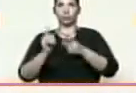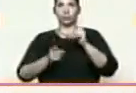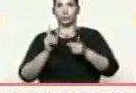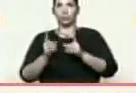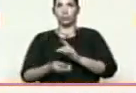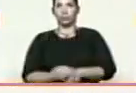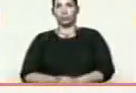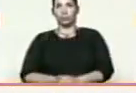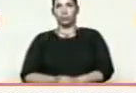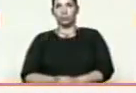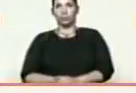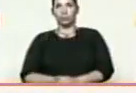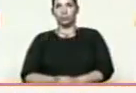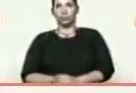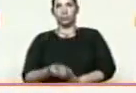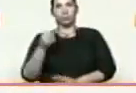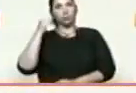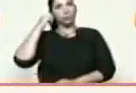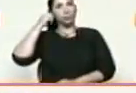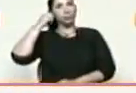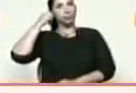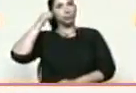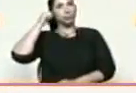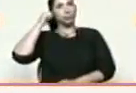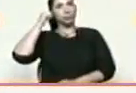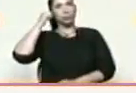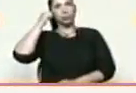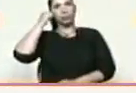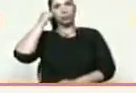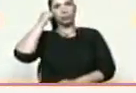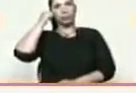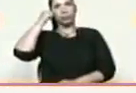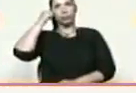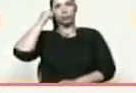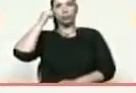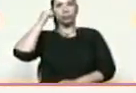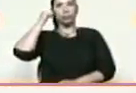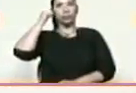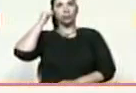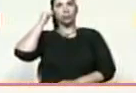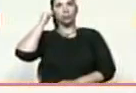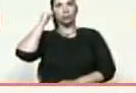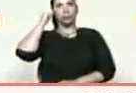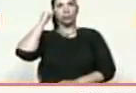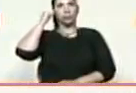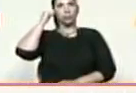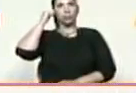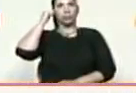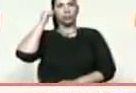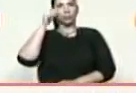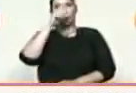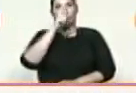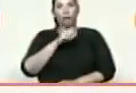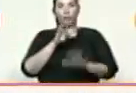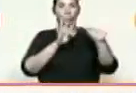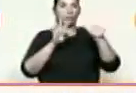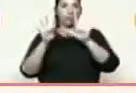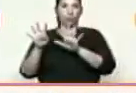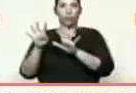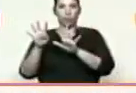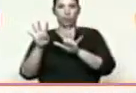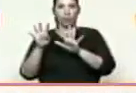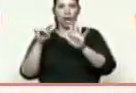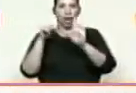cosas esenciales, se dio un debate. Dice, la del 99 es el artículo quinto, el que equivale